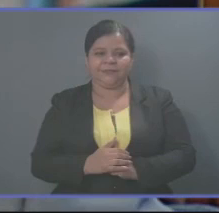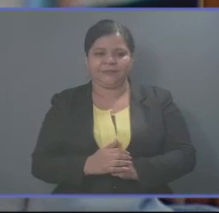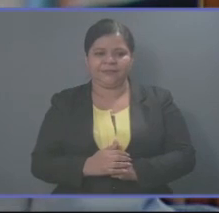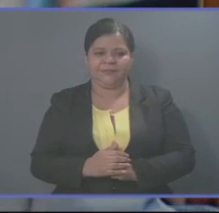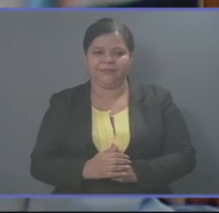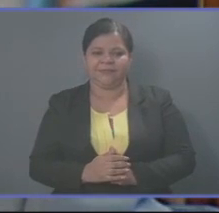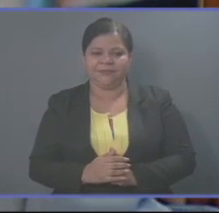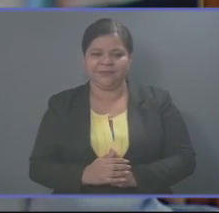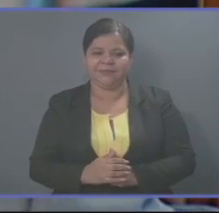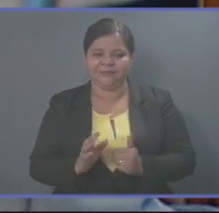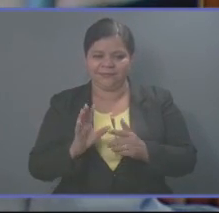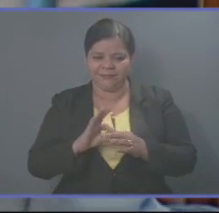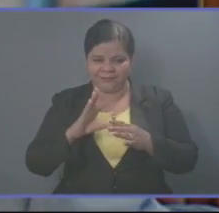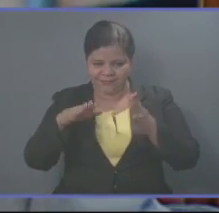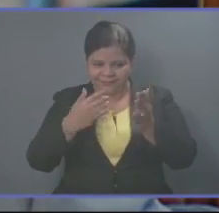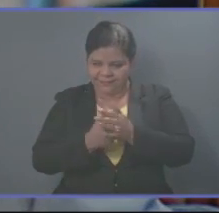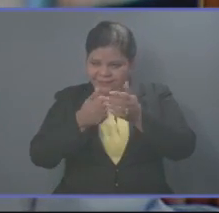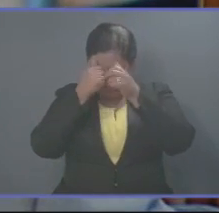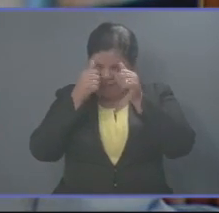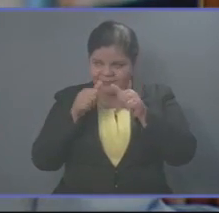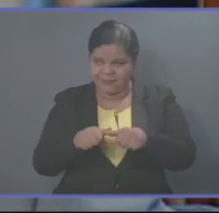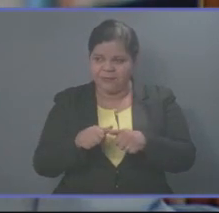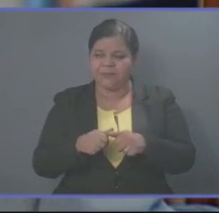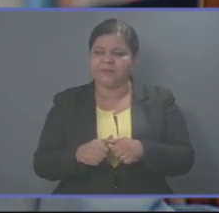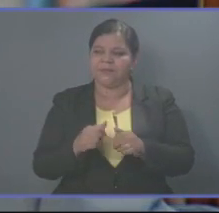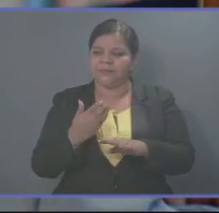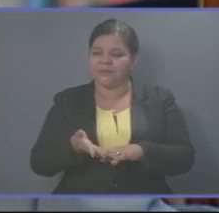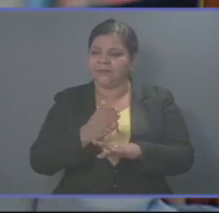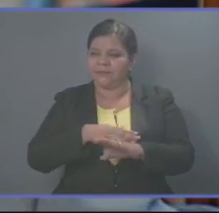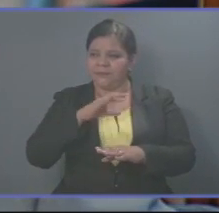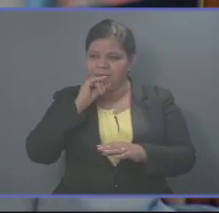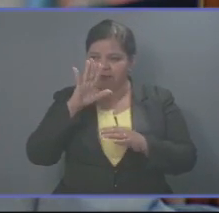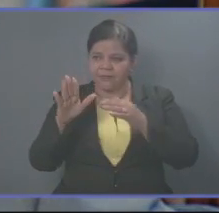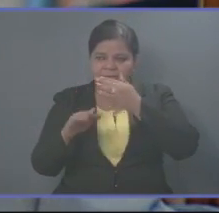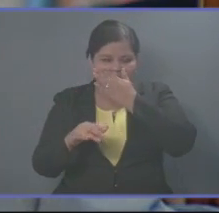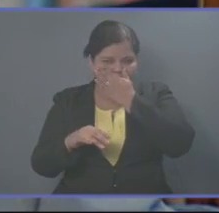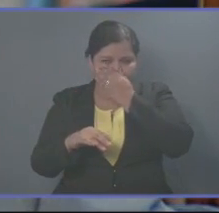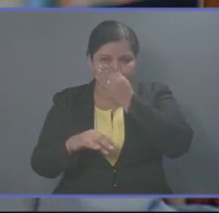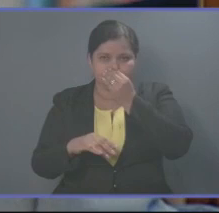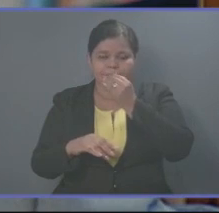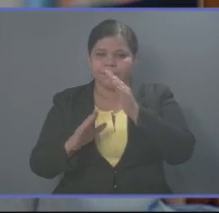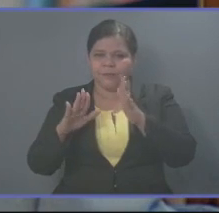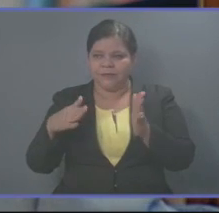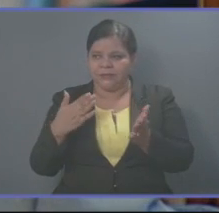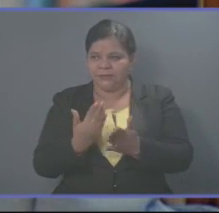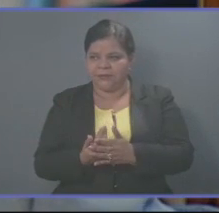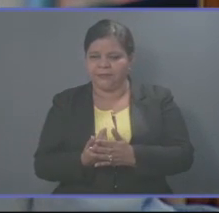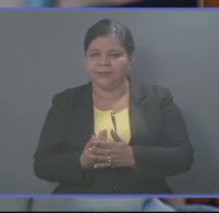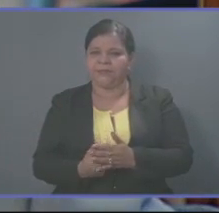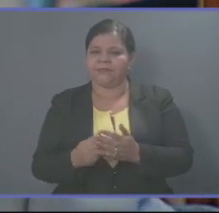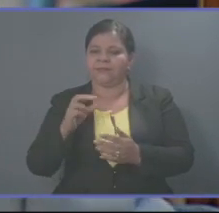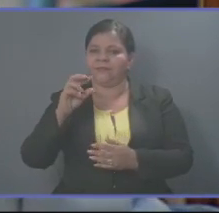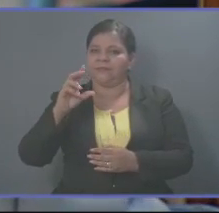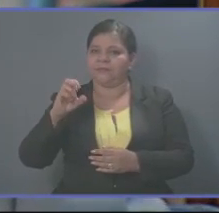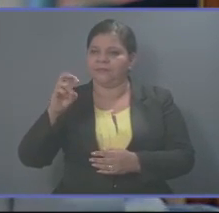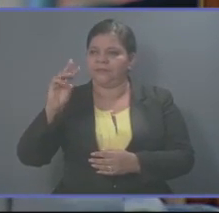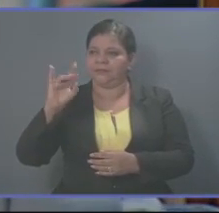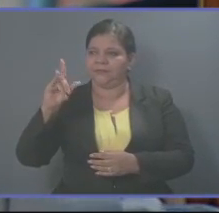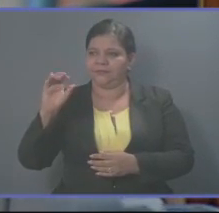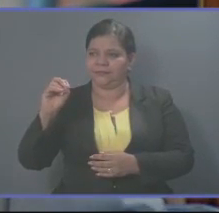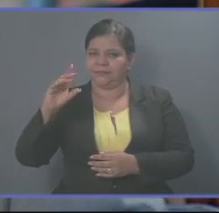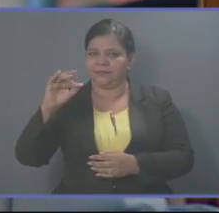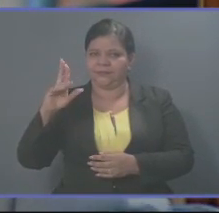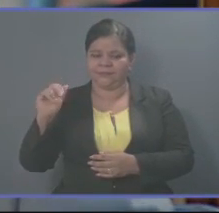un futuro muy prometedor. Ya lo decía el diputado Emilio Coreas, Cristian